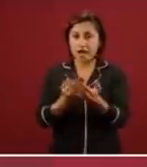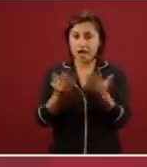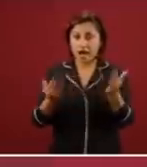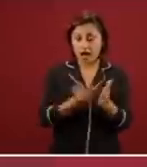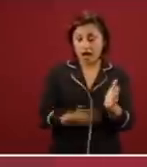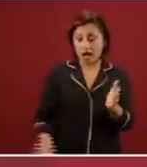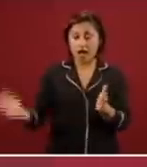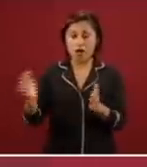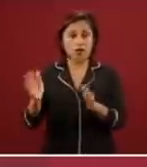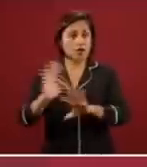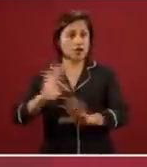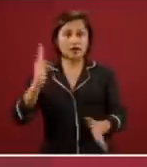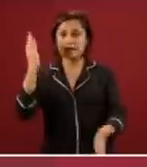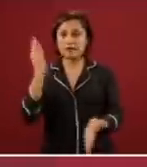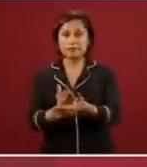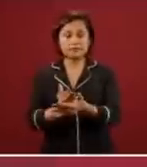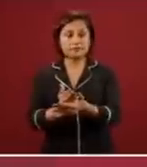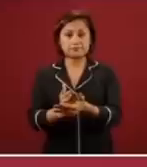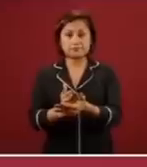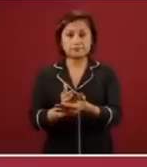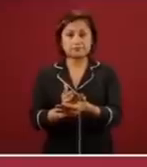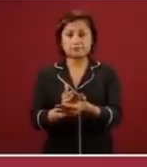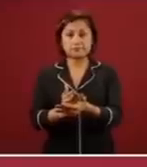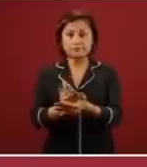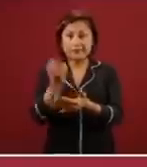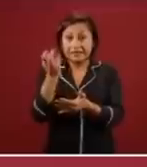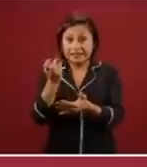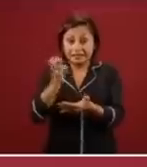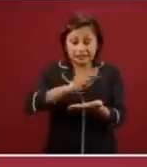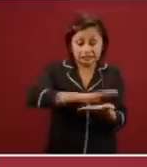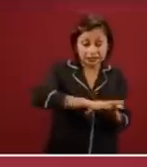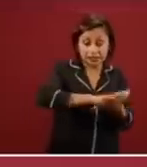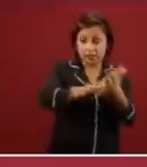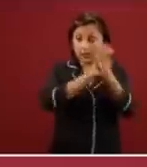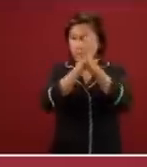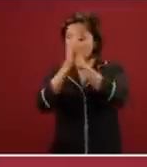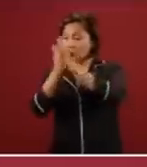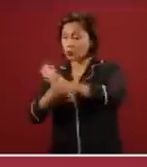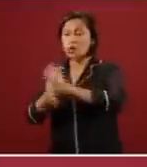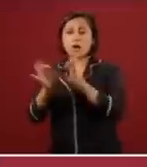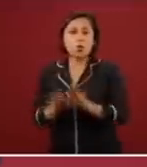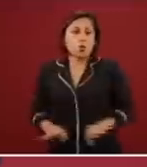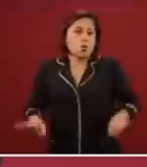ya no. Ese es un cambio importantísimo.